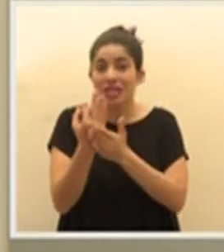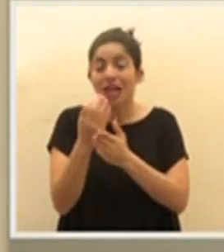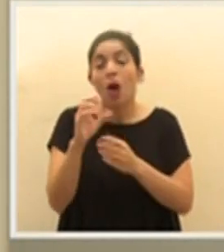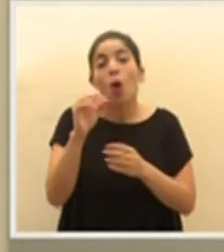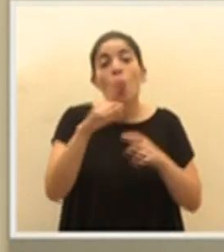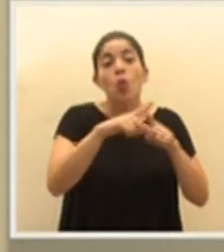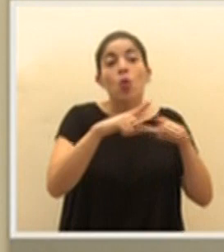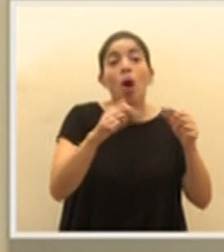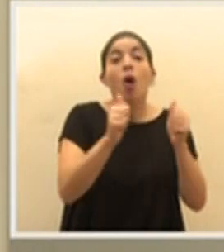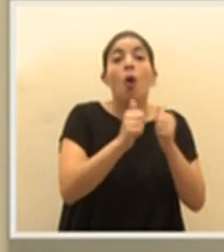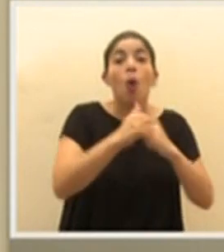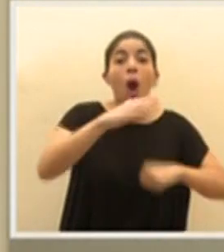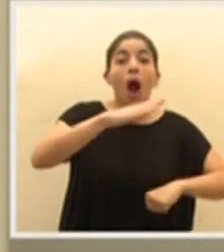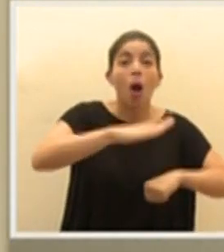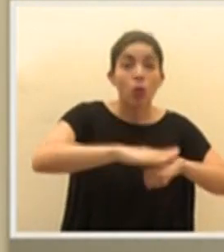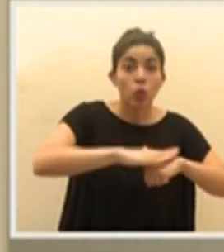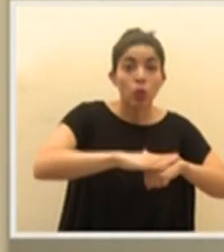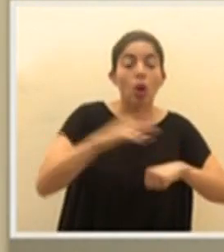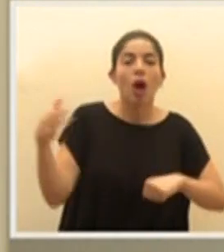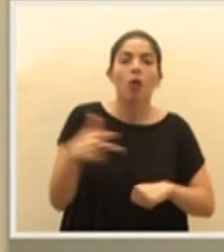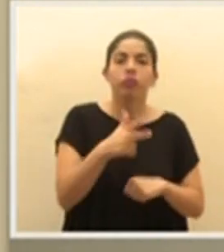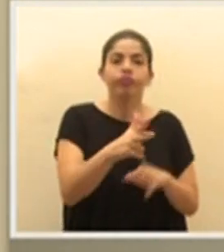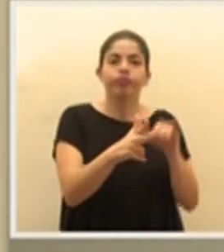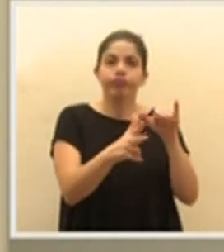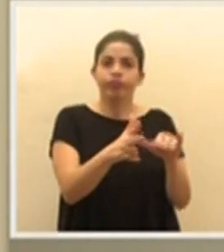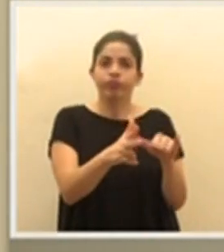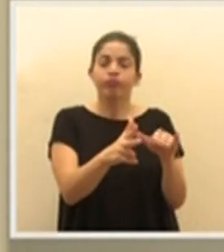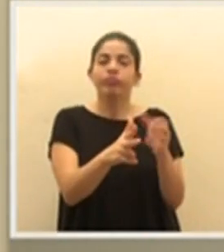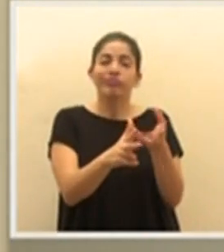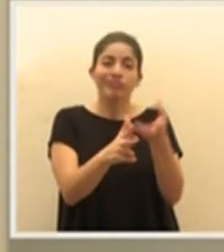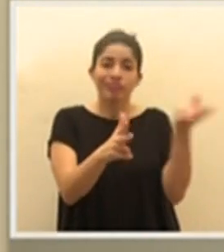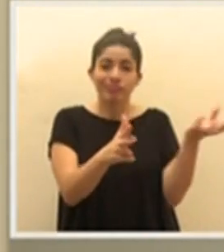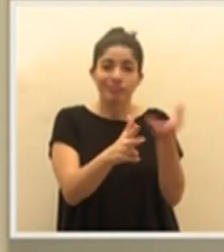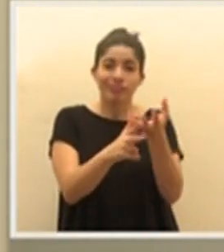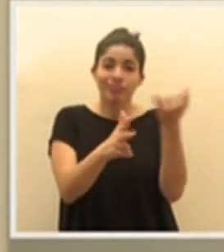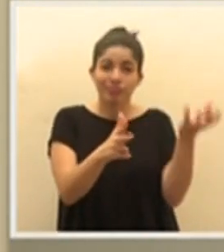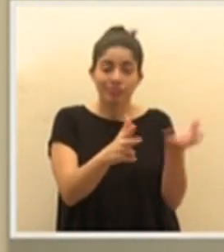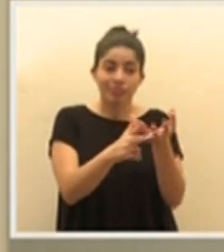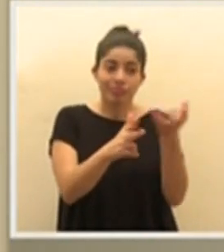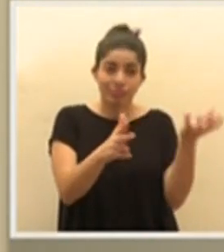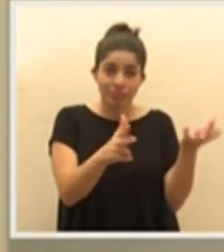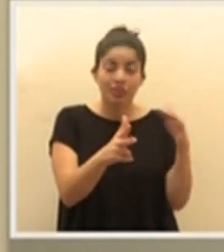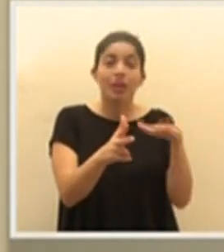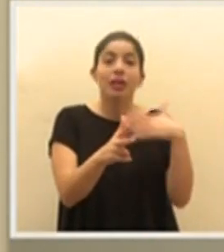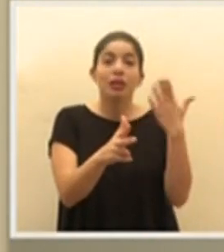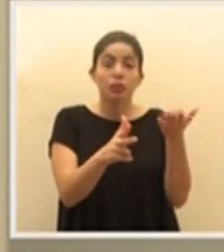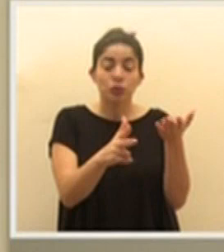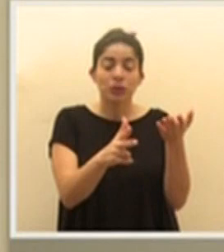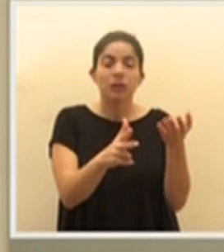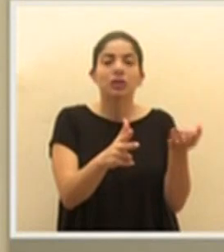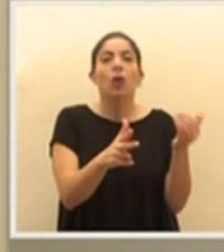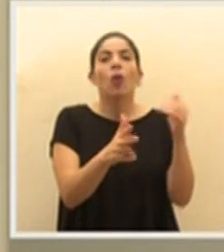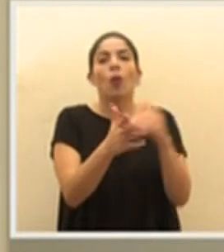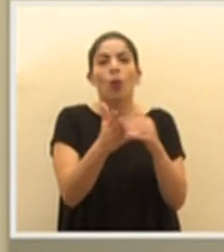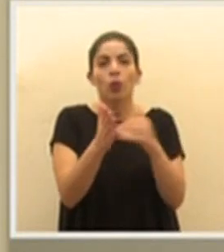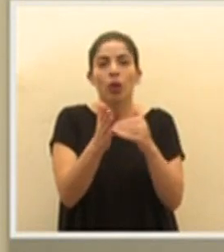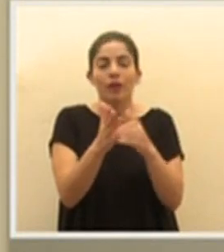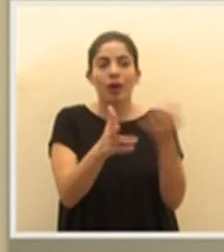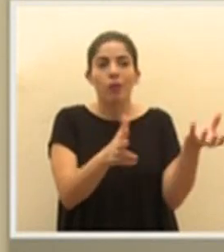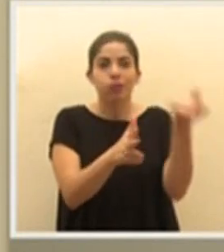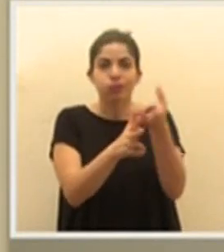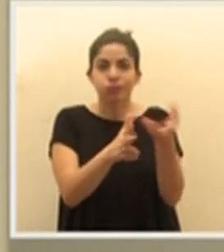autorizados para permanecer, hacer la descarga de la mercancía y volver a cargar.